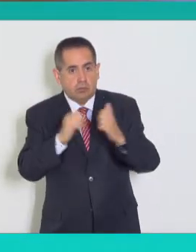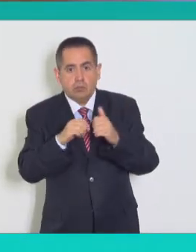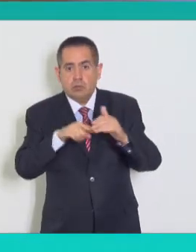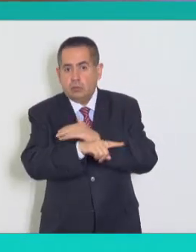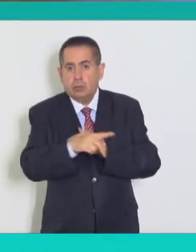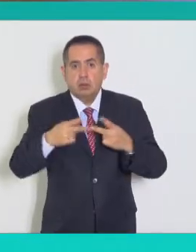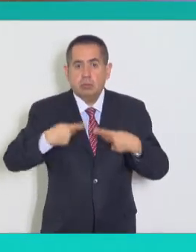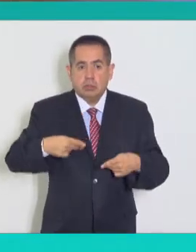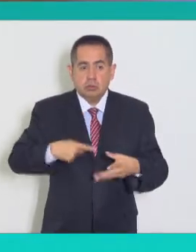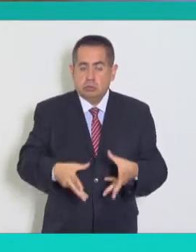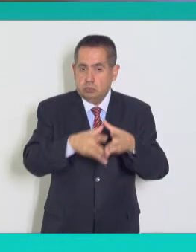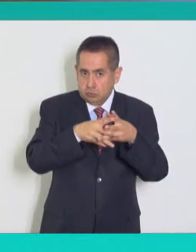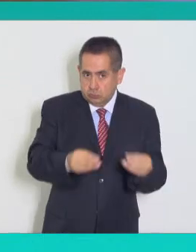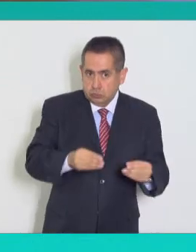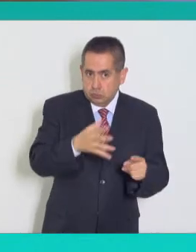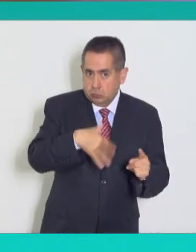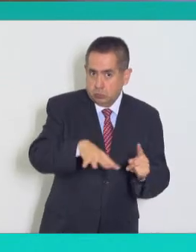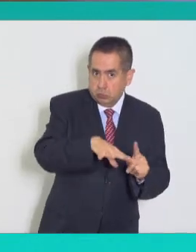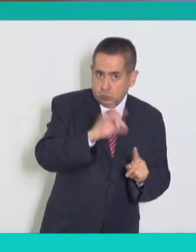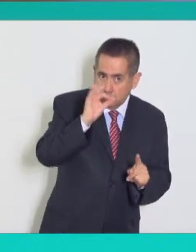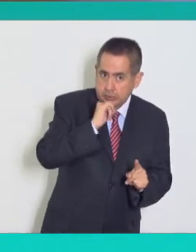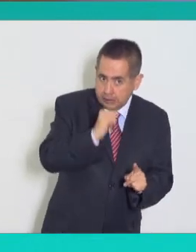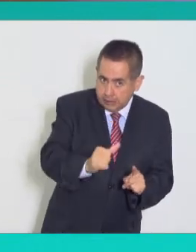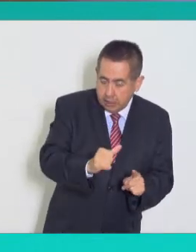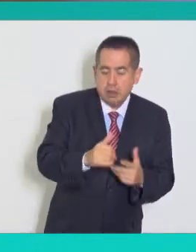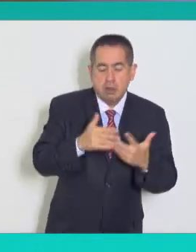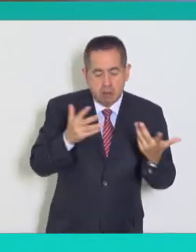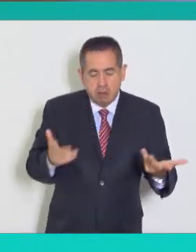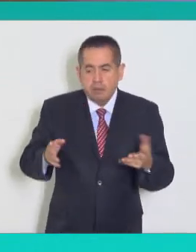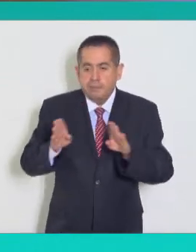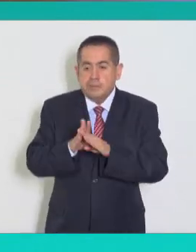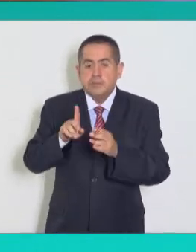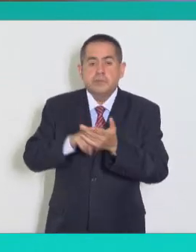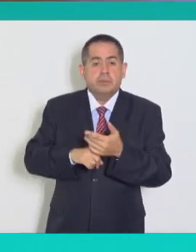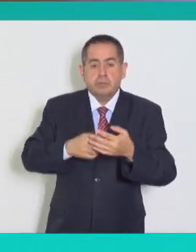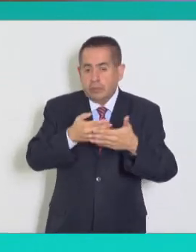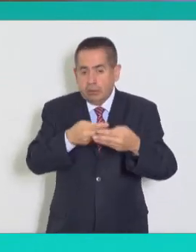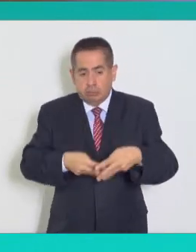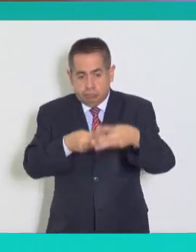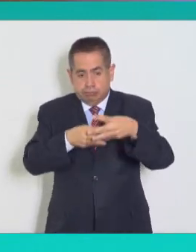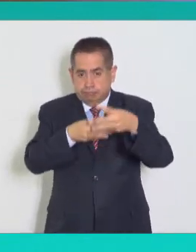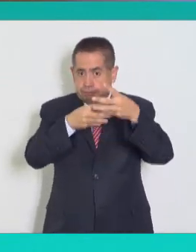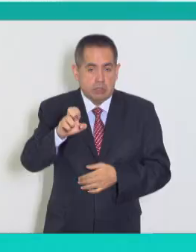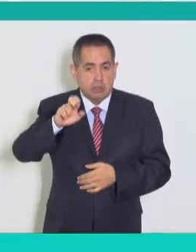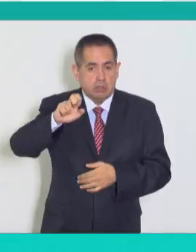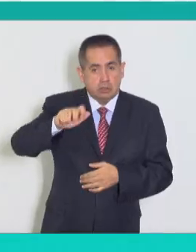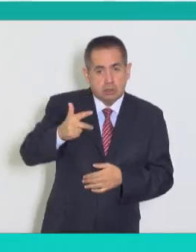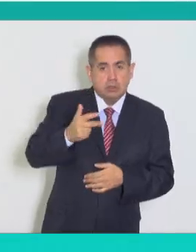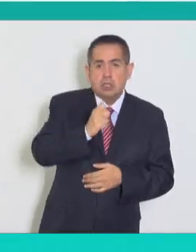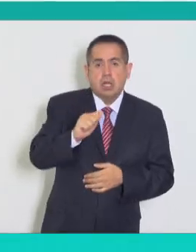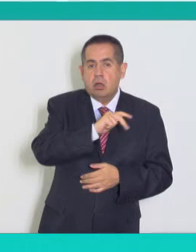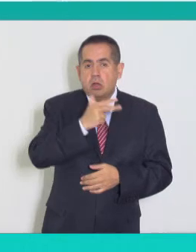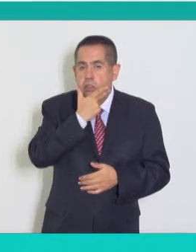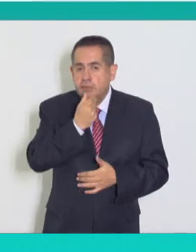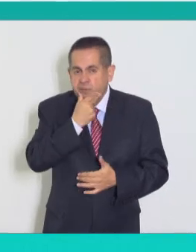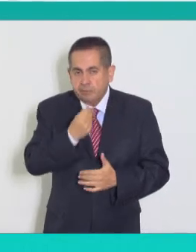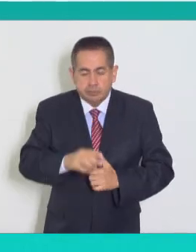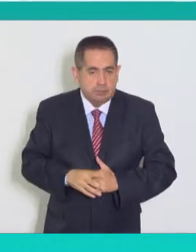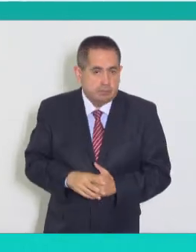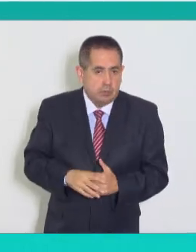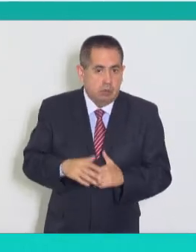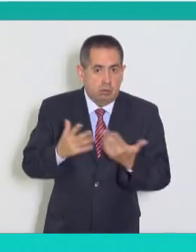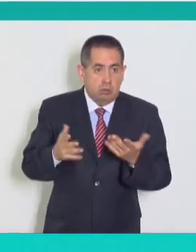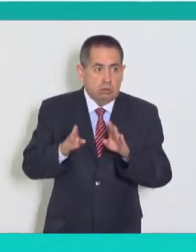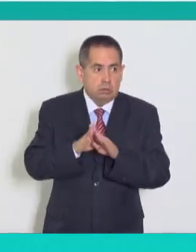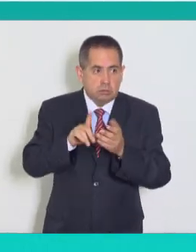temas prioritarios del gobierno actual es ofrecer respuesta integral a las familias de las personas desaparecidas a fin de que les garanticen la